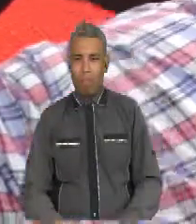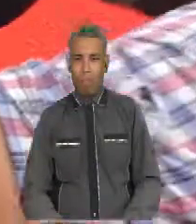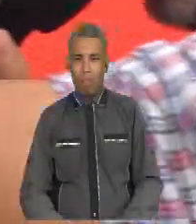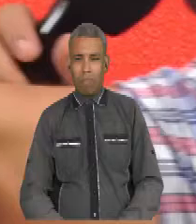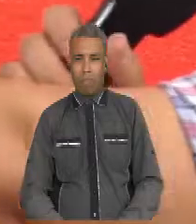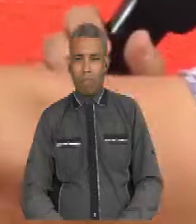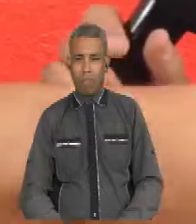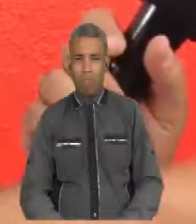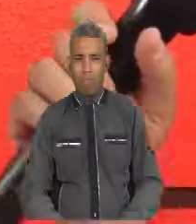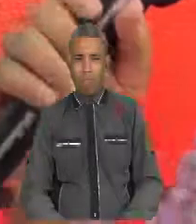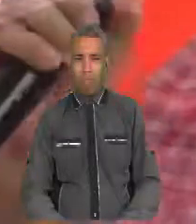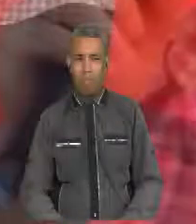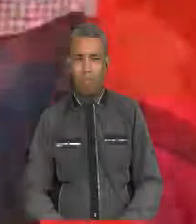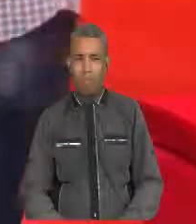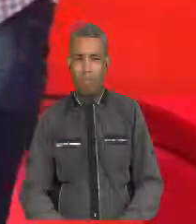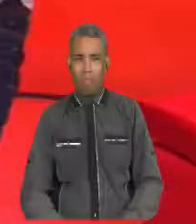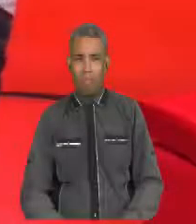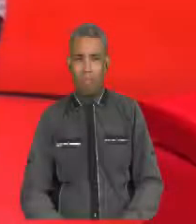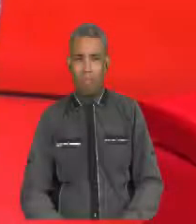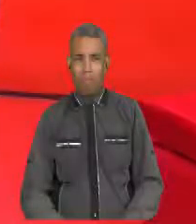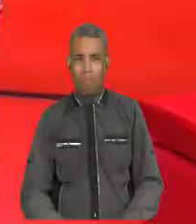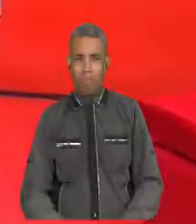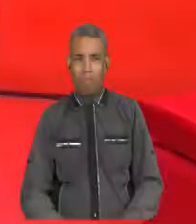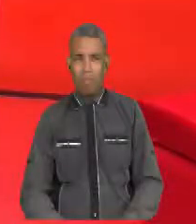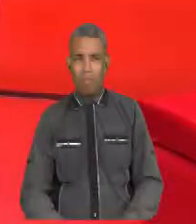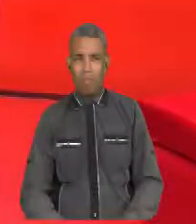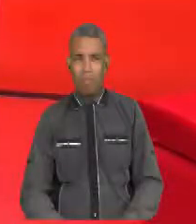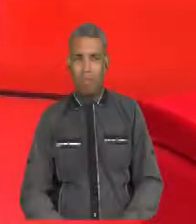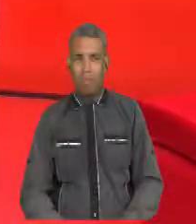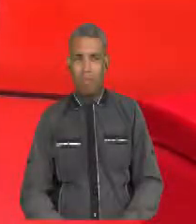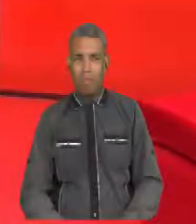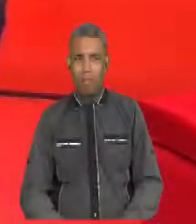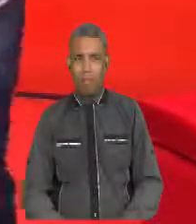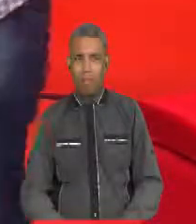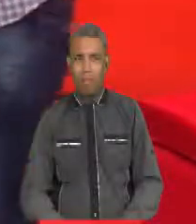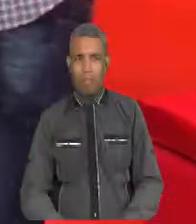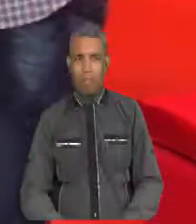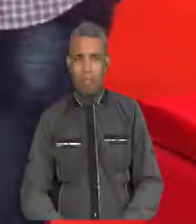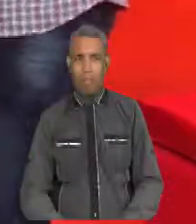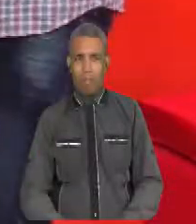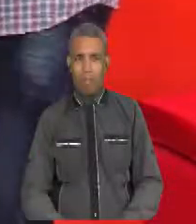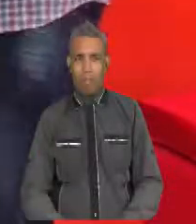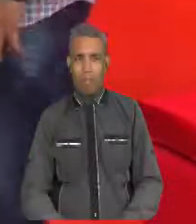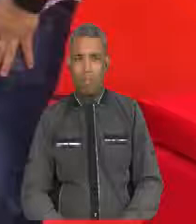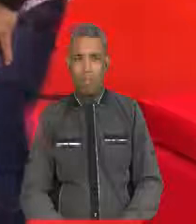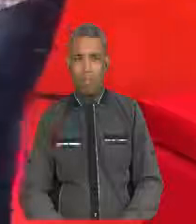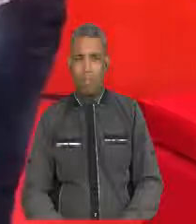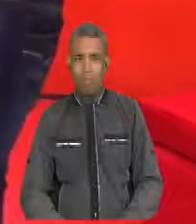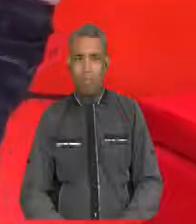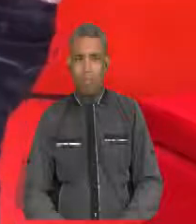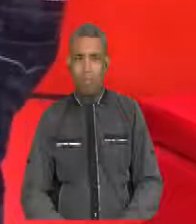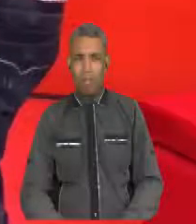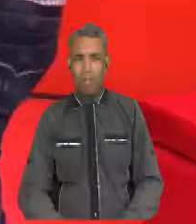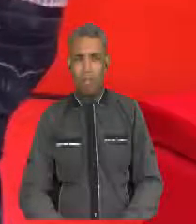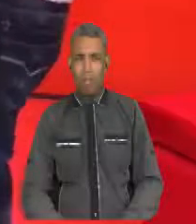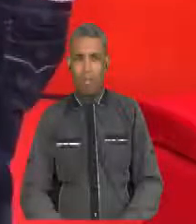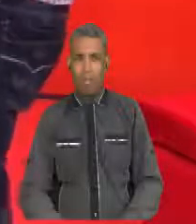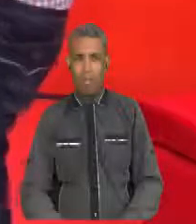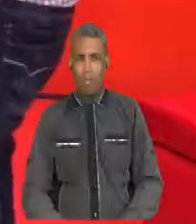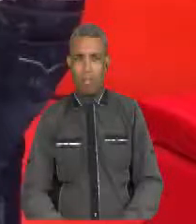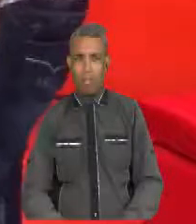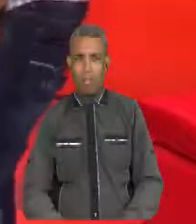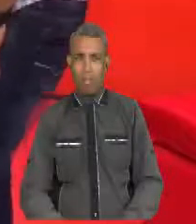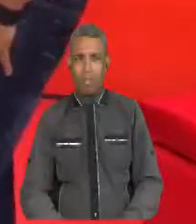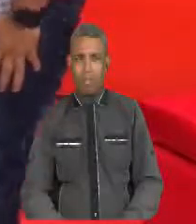Sé que tú no quieres que yo a ti te quiera. Siempre tú me esquivas de